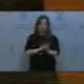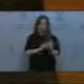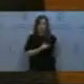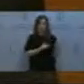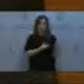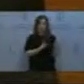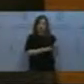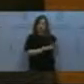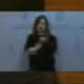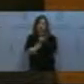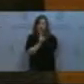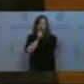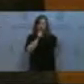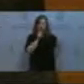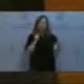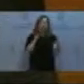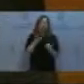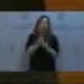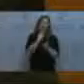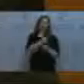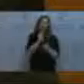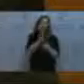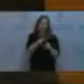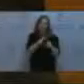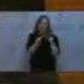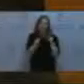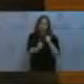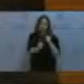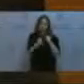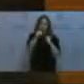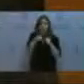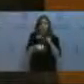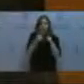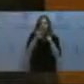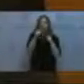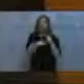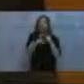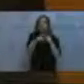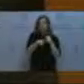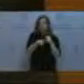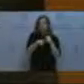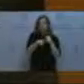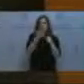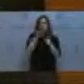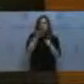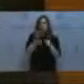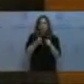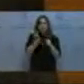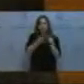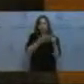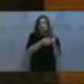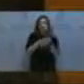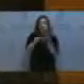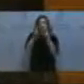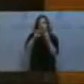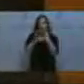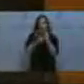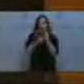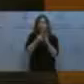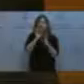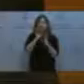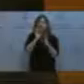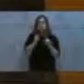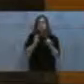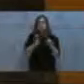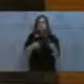no mientan una vez más a los asturianos y diga hoy aquí la verdad sobre el nuevo plan de residuos. Y si no